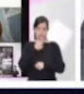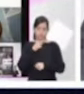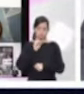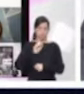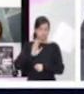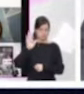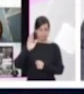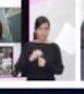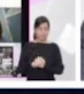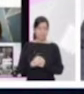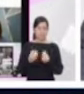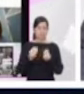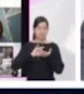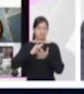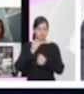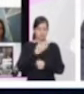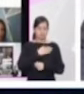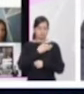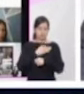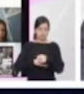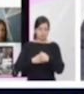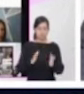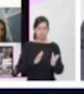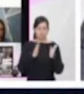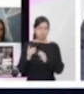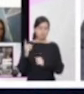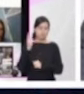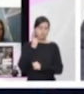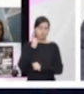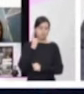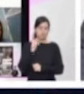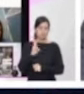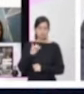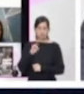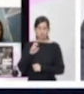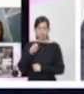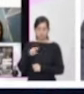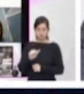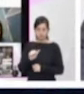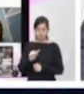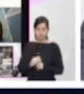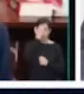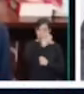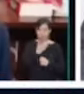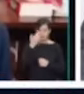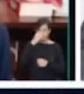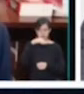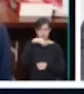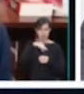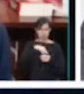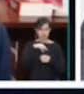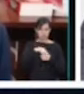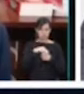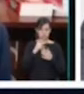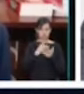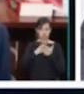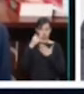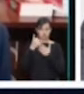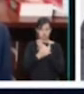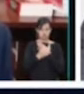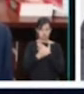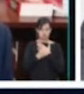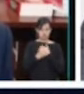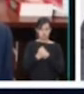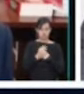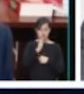es minar esta parte tan importante que había quedado de alguna manera muy lastimada por